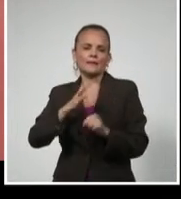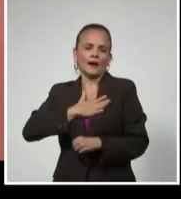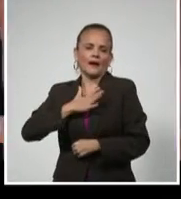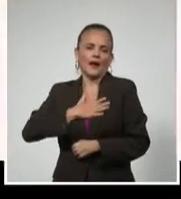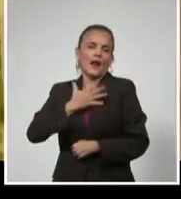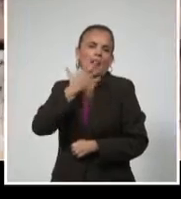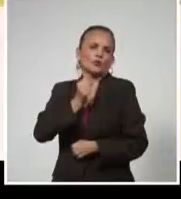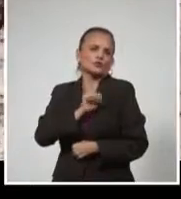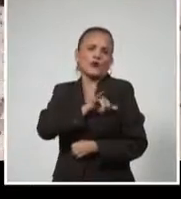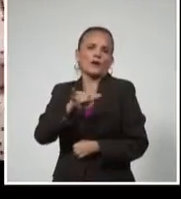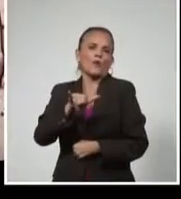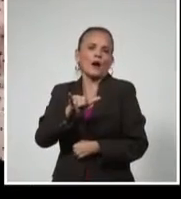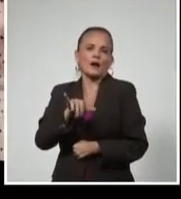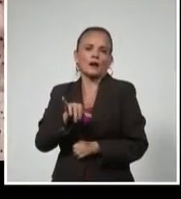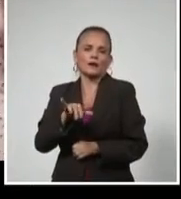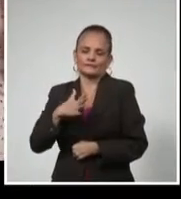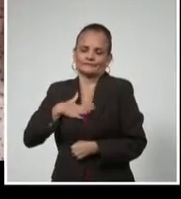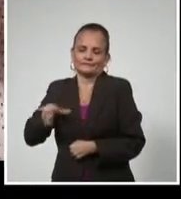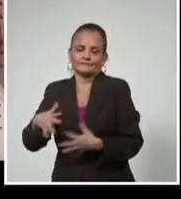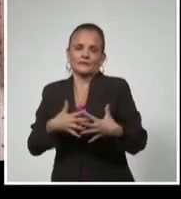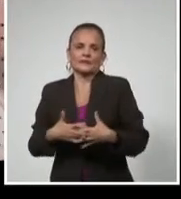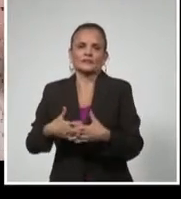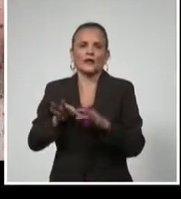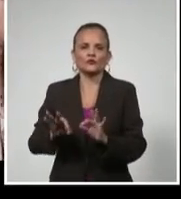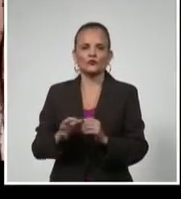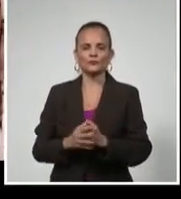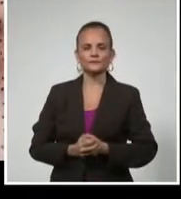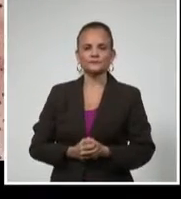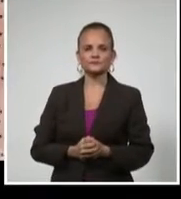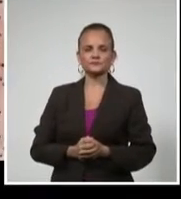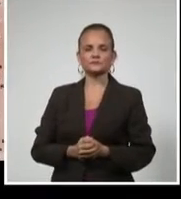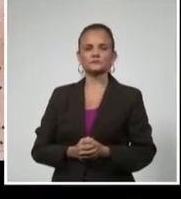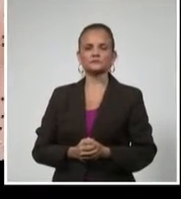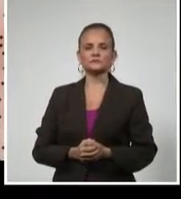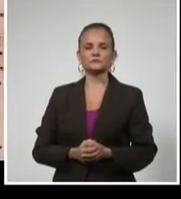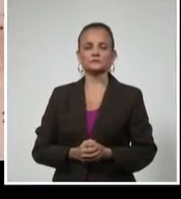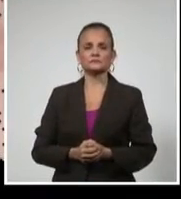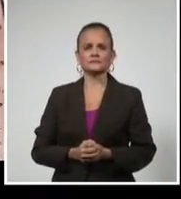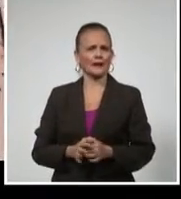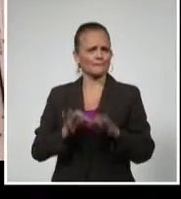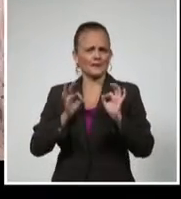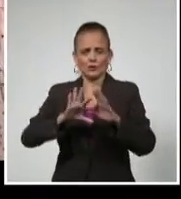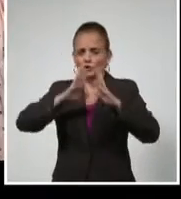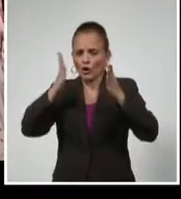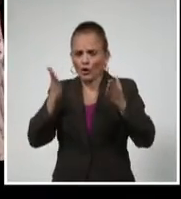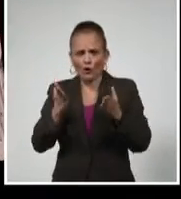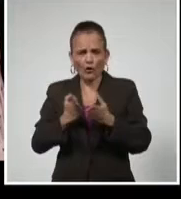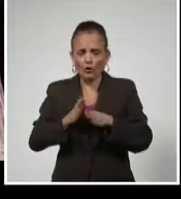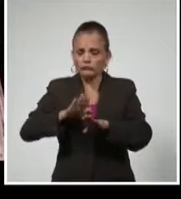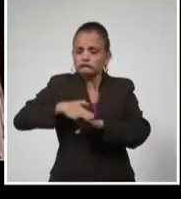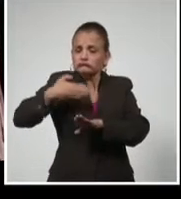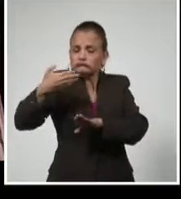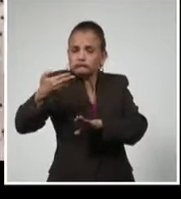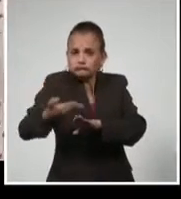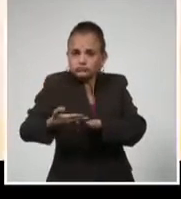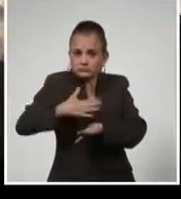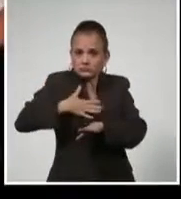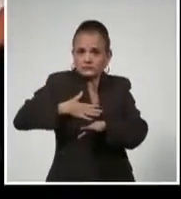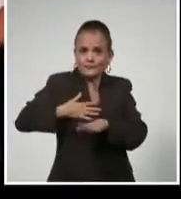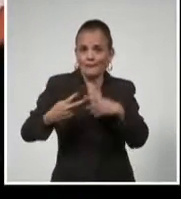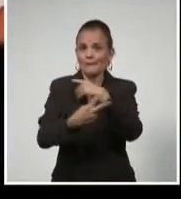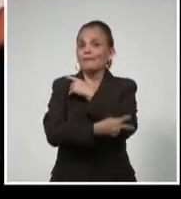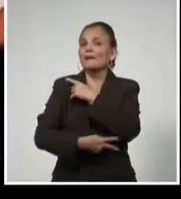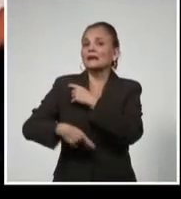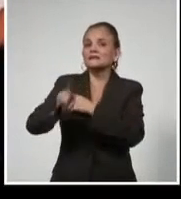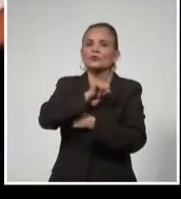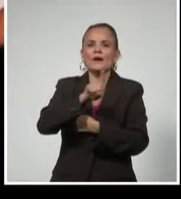más democrático. La extraterritorialidad en sí misma no es ajena al derecho, ni al derecho interno ni al derecho internacional. Lo que